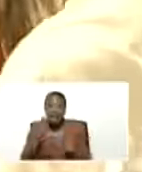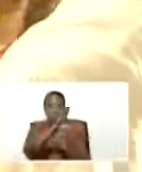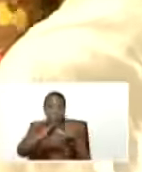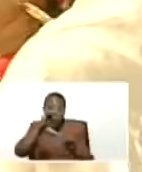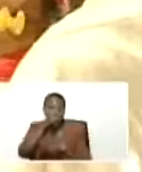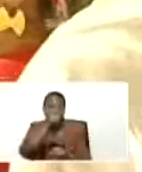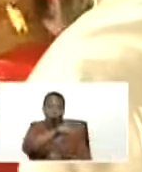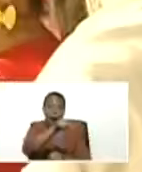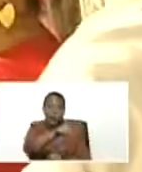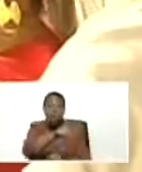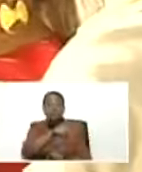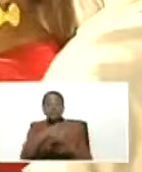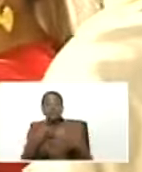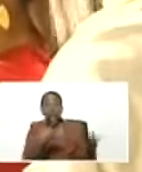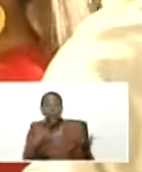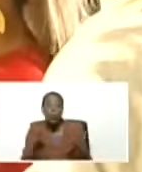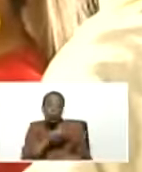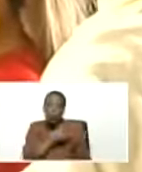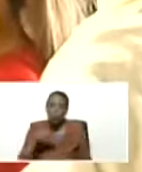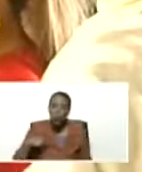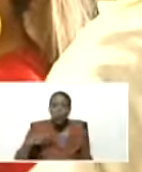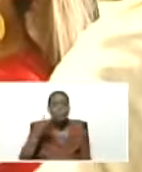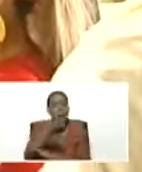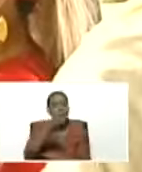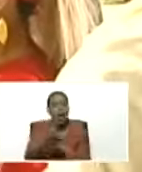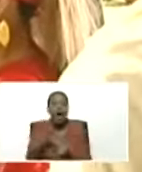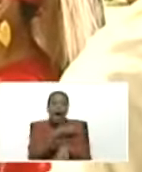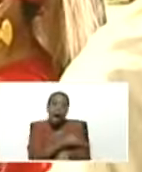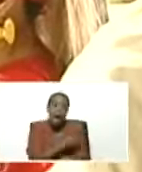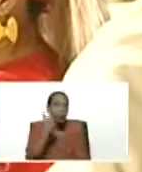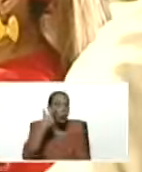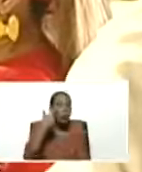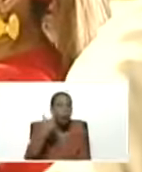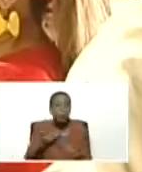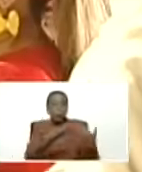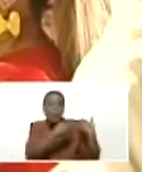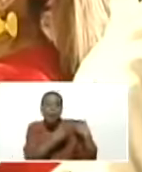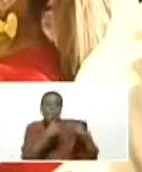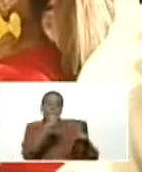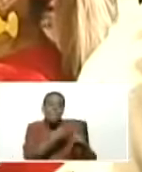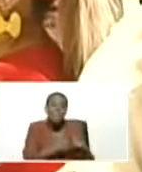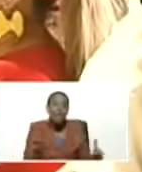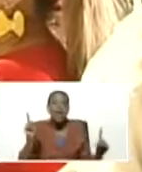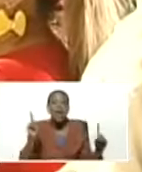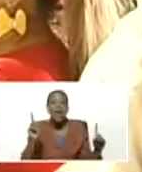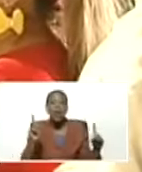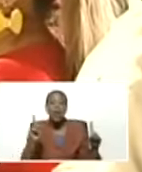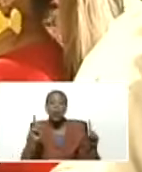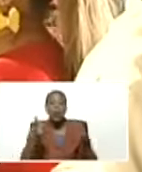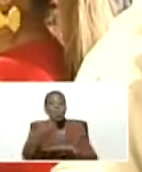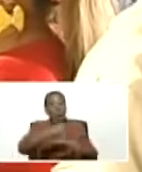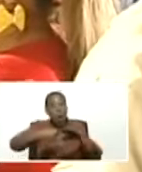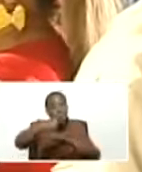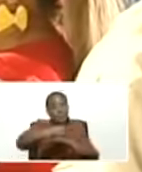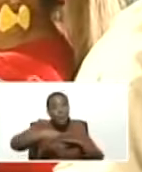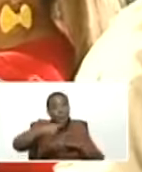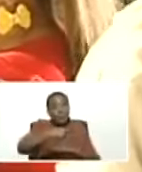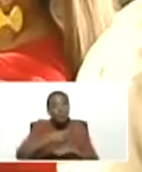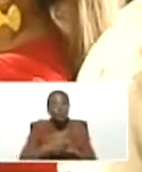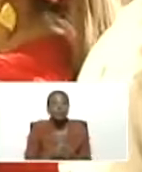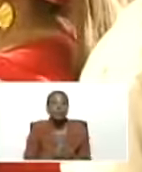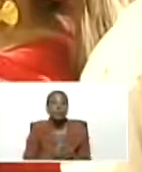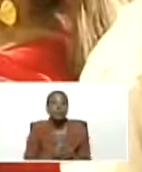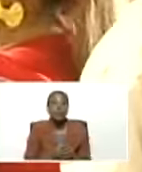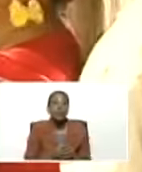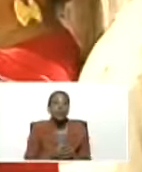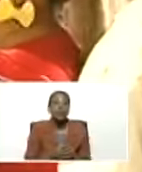Cultura. Nosotros siempre antes, yo la había asumido, ¿verdad? Pero cuando gana la gobernación, No